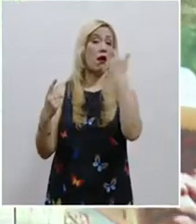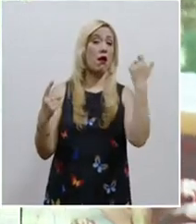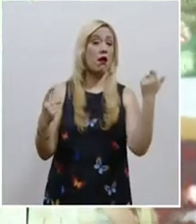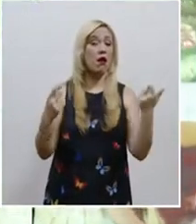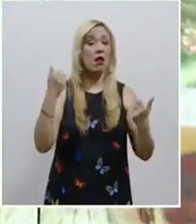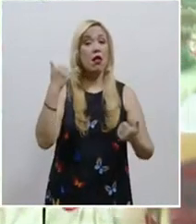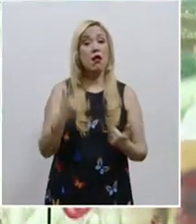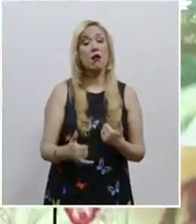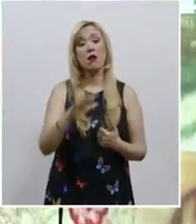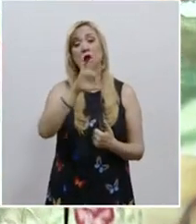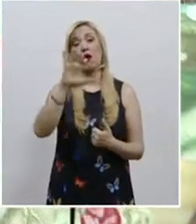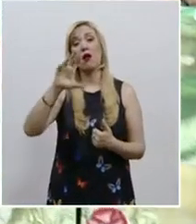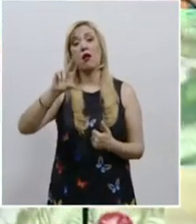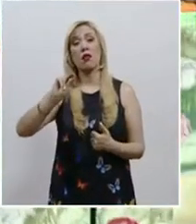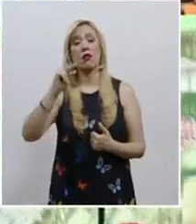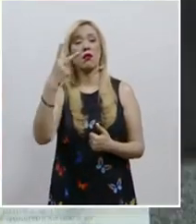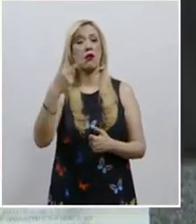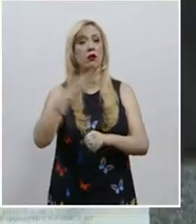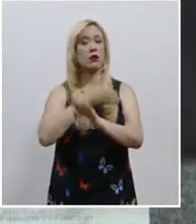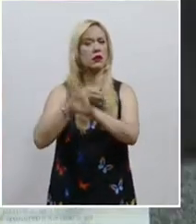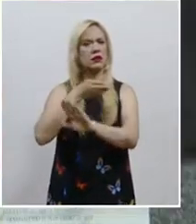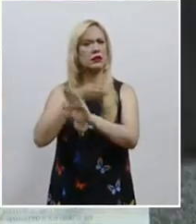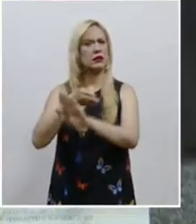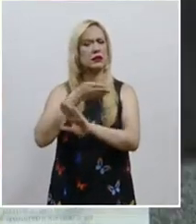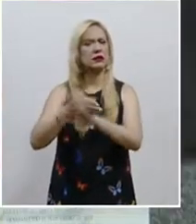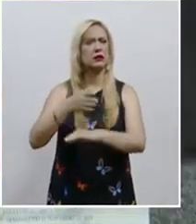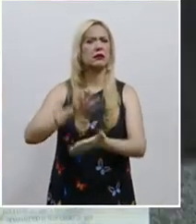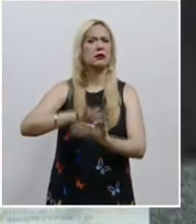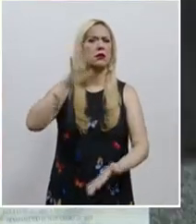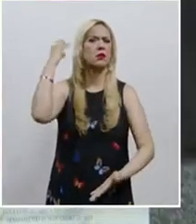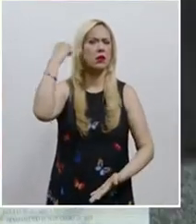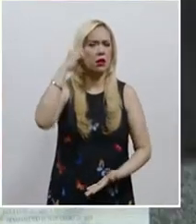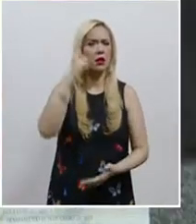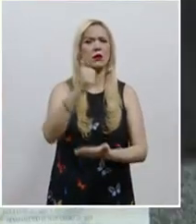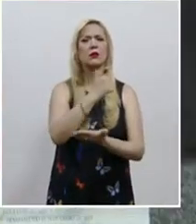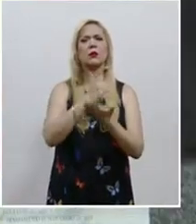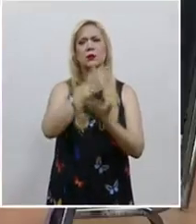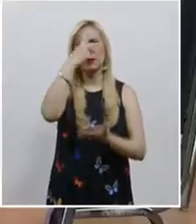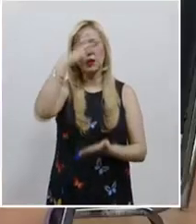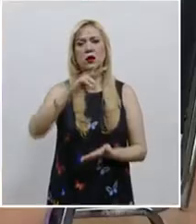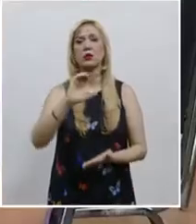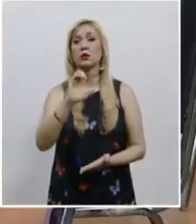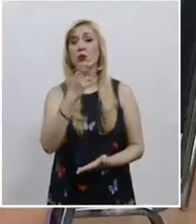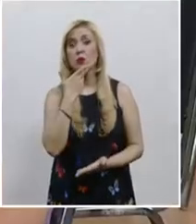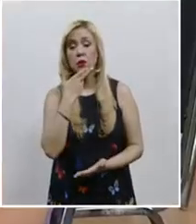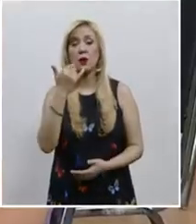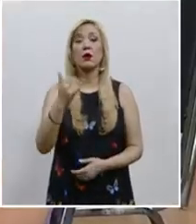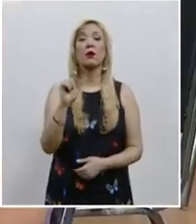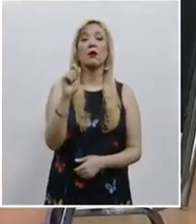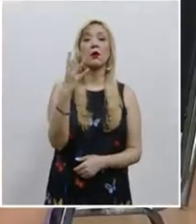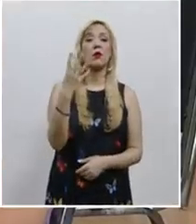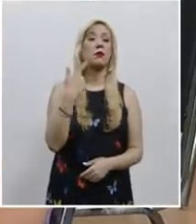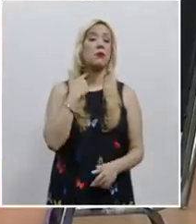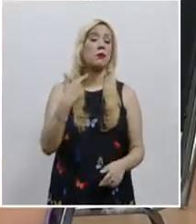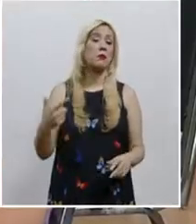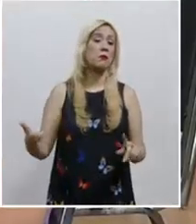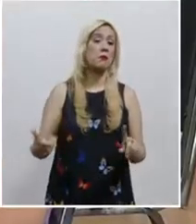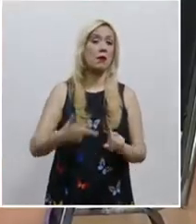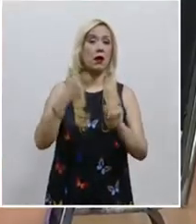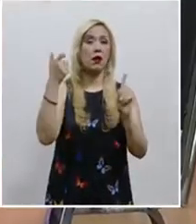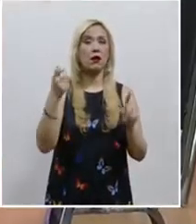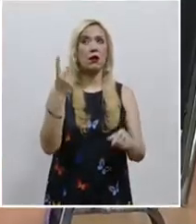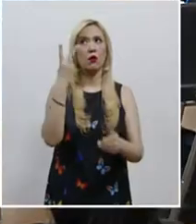más de 582 agresiones, la mayoría en Oaxaca, Ciudad de México y Chihuahua, y 24 asesinatos de defensores